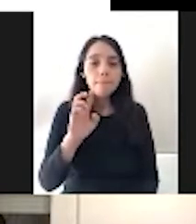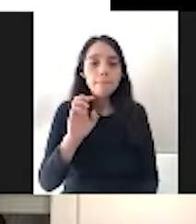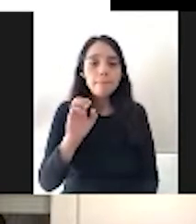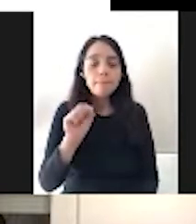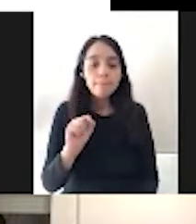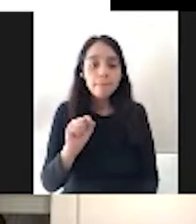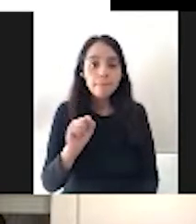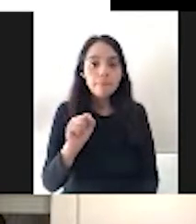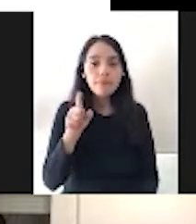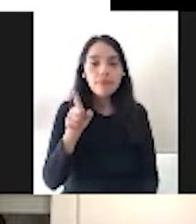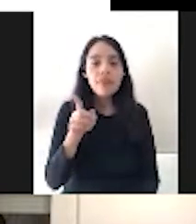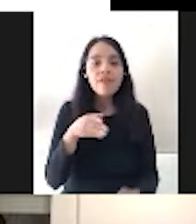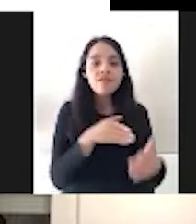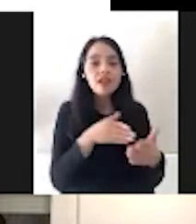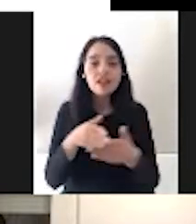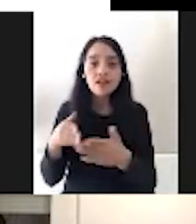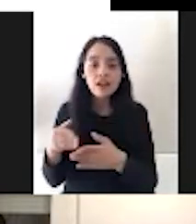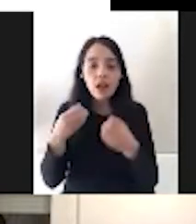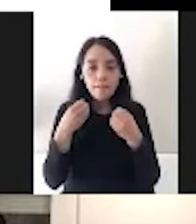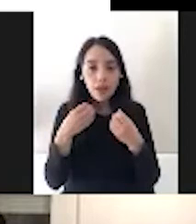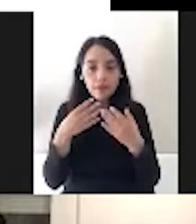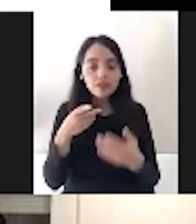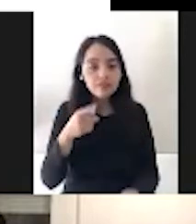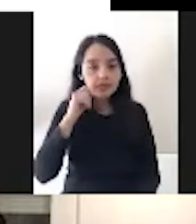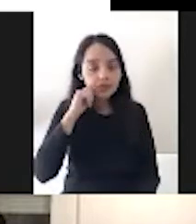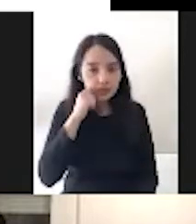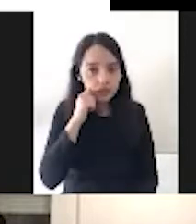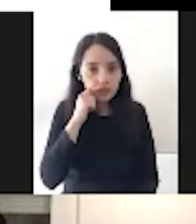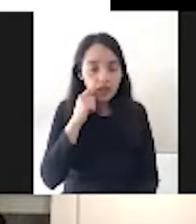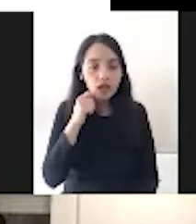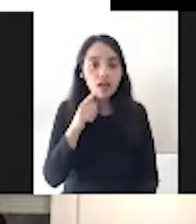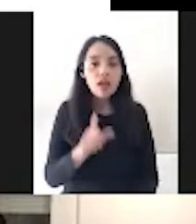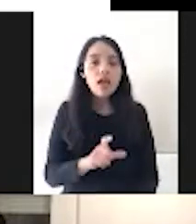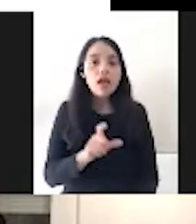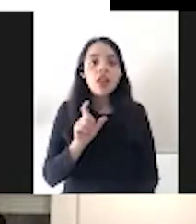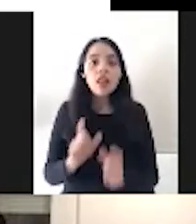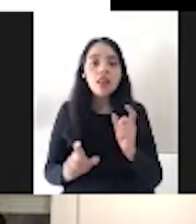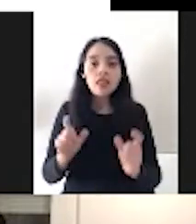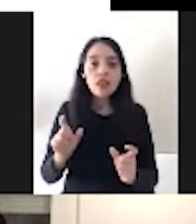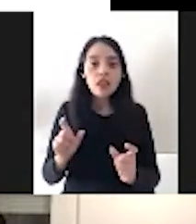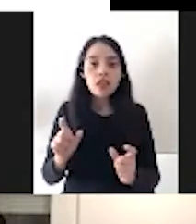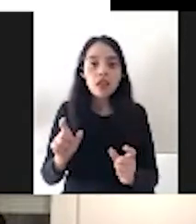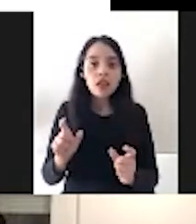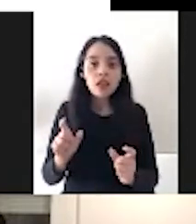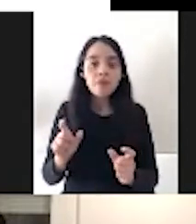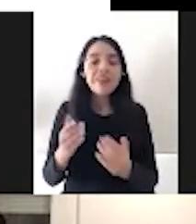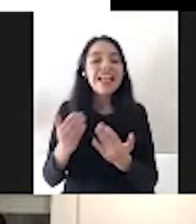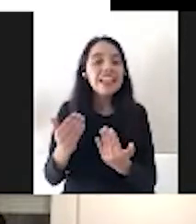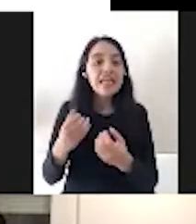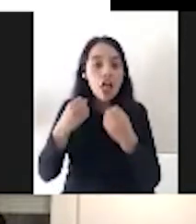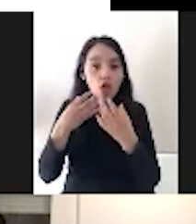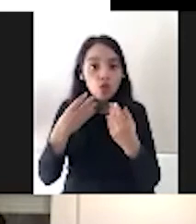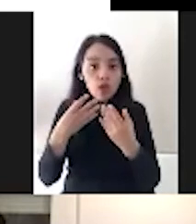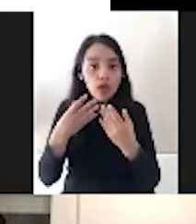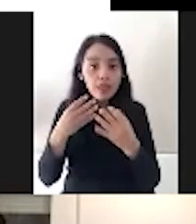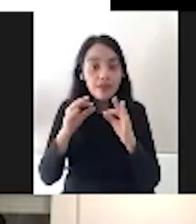que los estudiantes, la necesidad educativa especial no es inherente al estudiante, la discapacidad no es